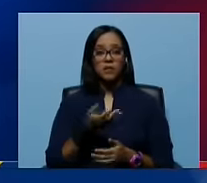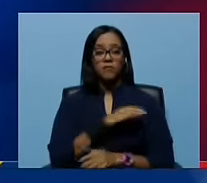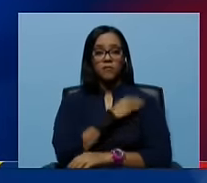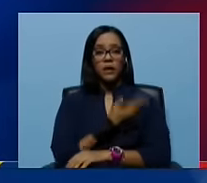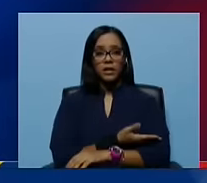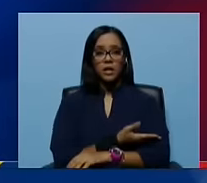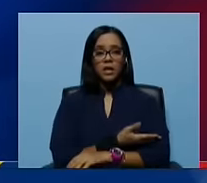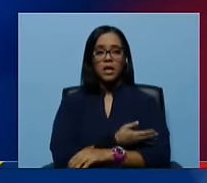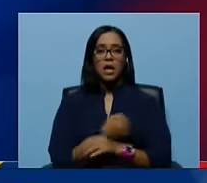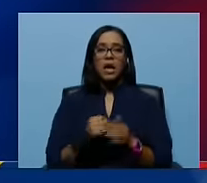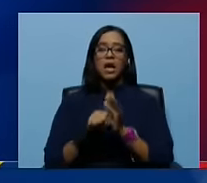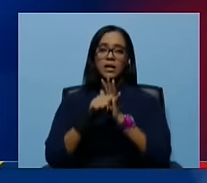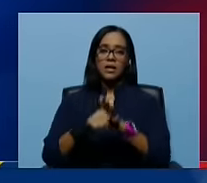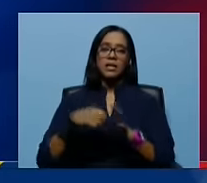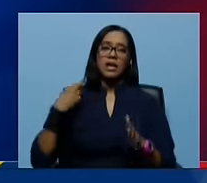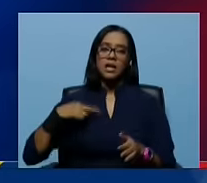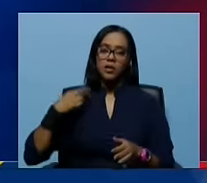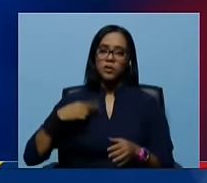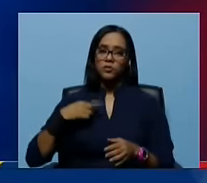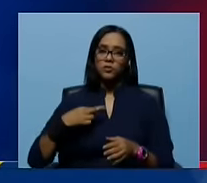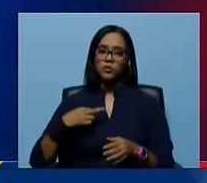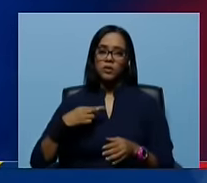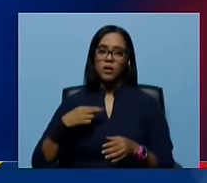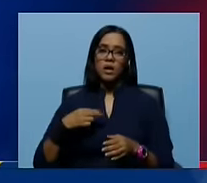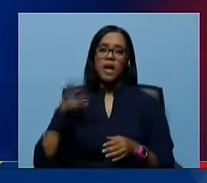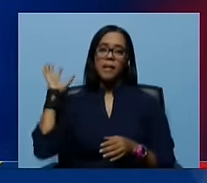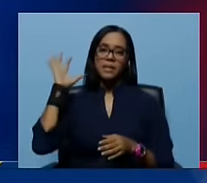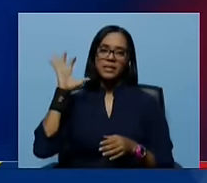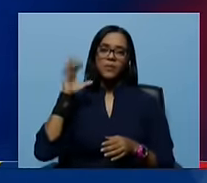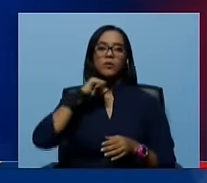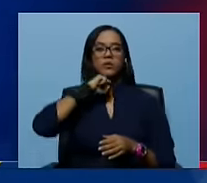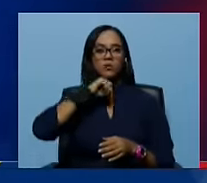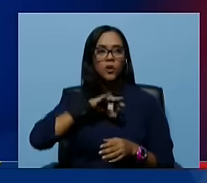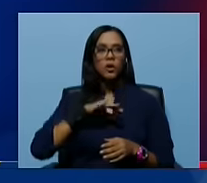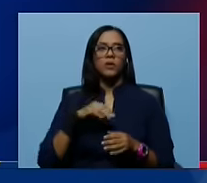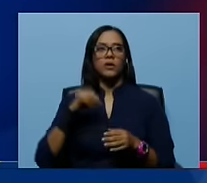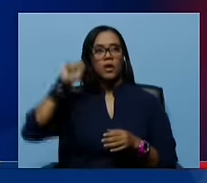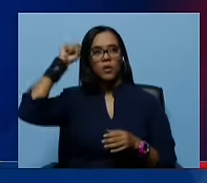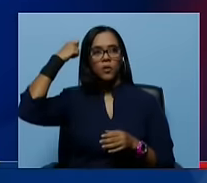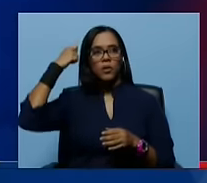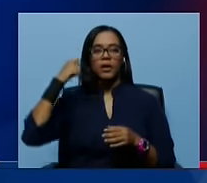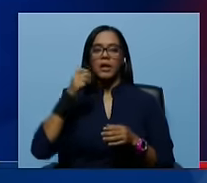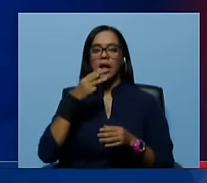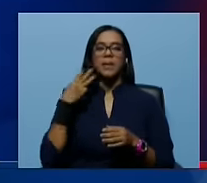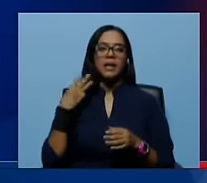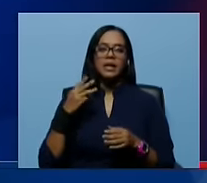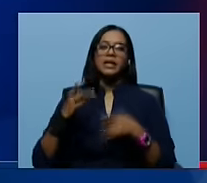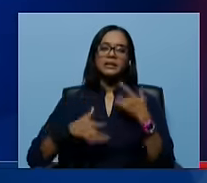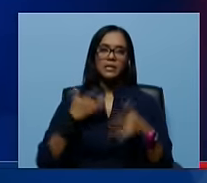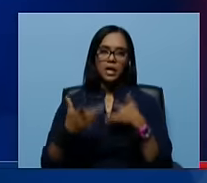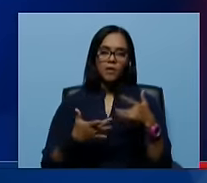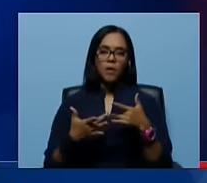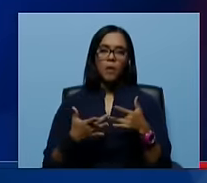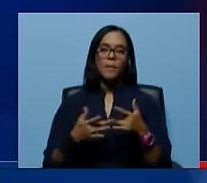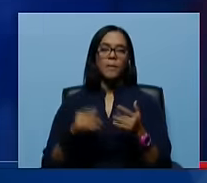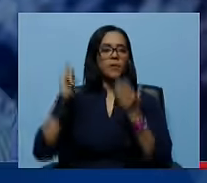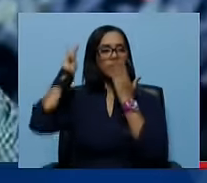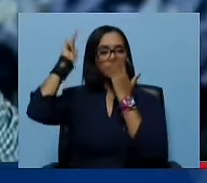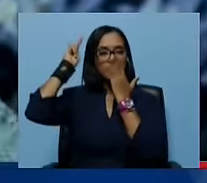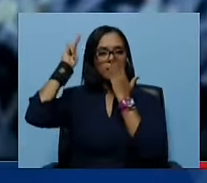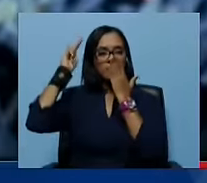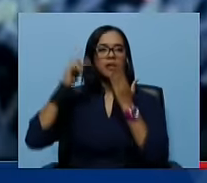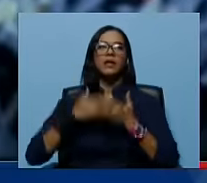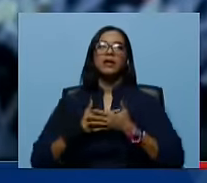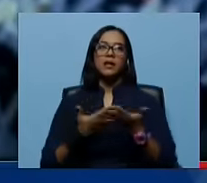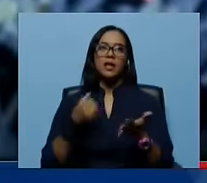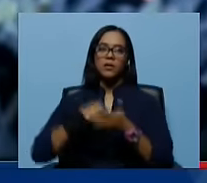al patrimonio religioso, al patrimonio histórico y a los recuerdos y la admiración que sentimos por los caciques que dieron